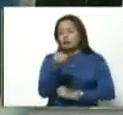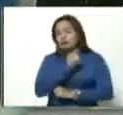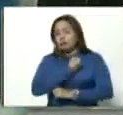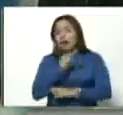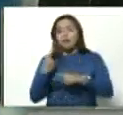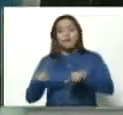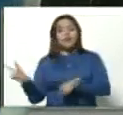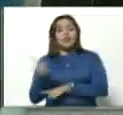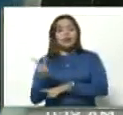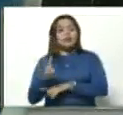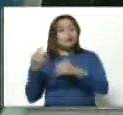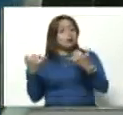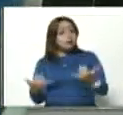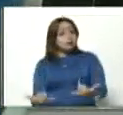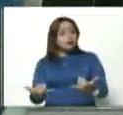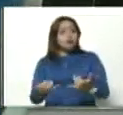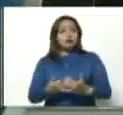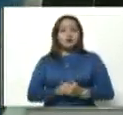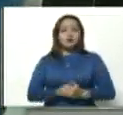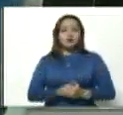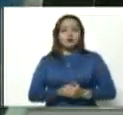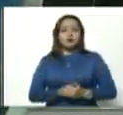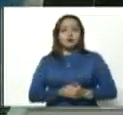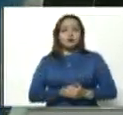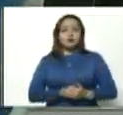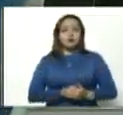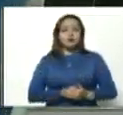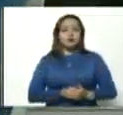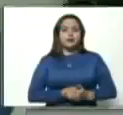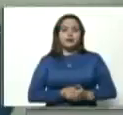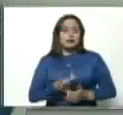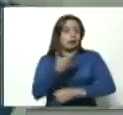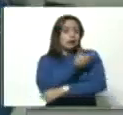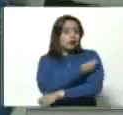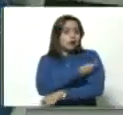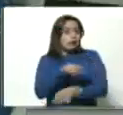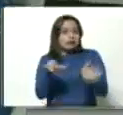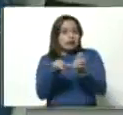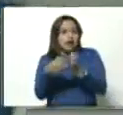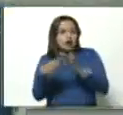Venezuela están ya fueron, bueno, prácticamente aplicadas casi todas.